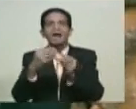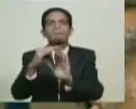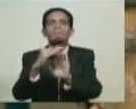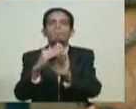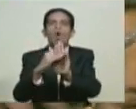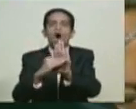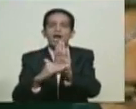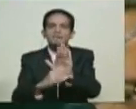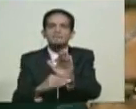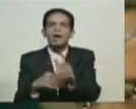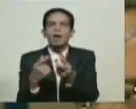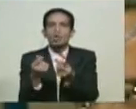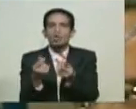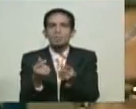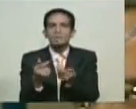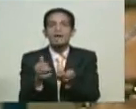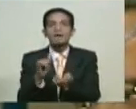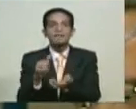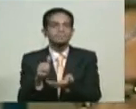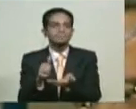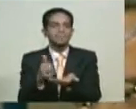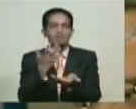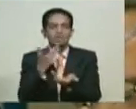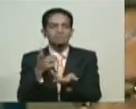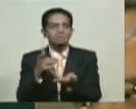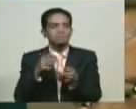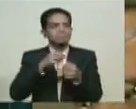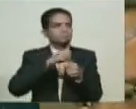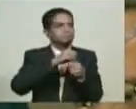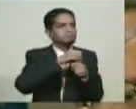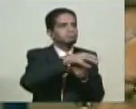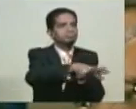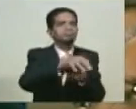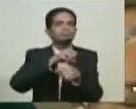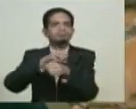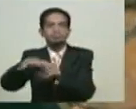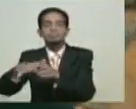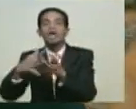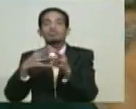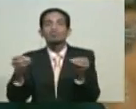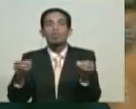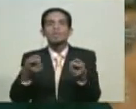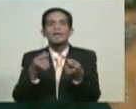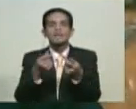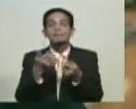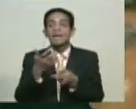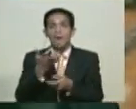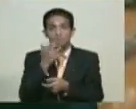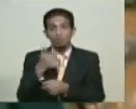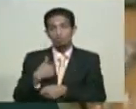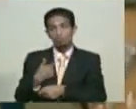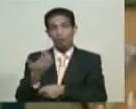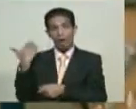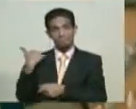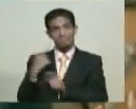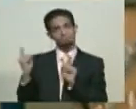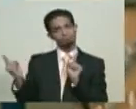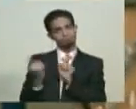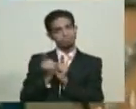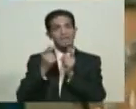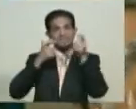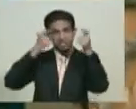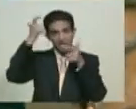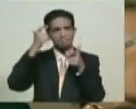grandes políticas económicas que van a permear hacia la economía nacional. Eso se lo planteé yo al presidente Chávez en una oportunidad. Y dijo,